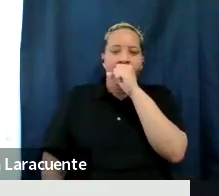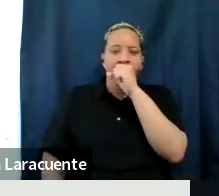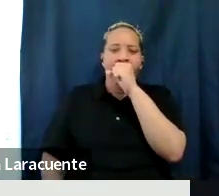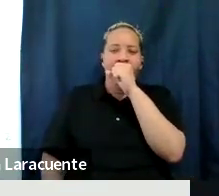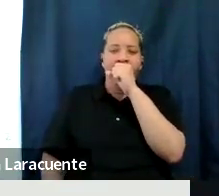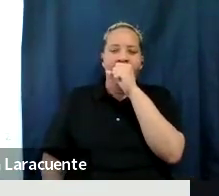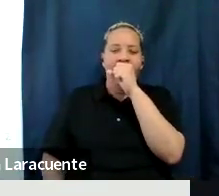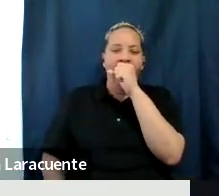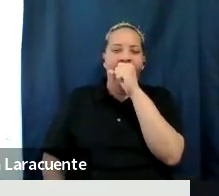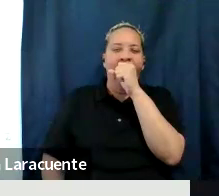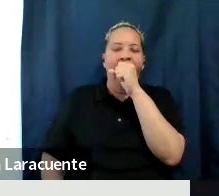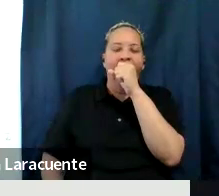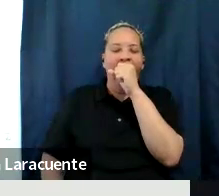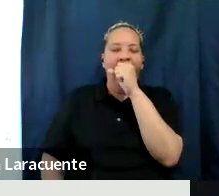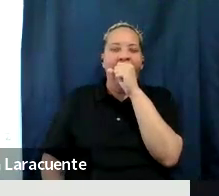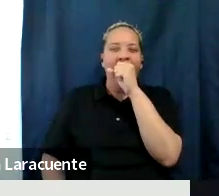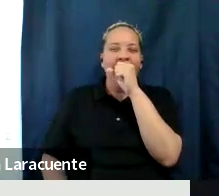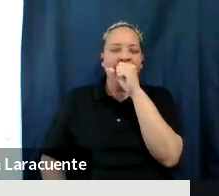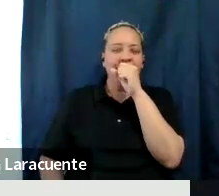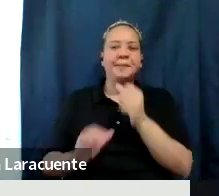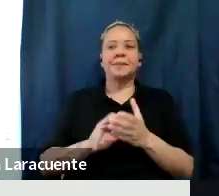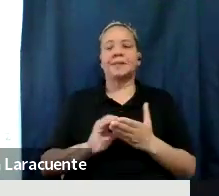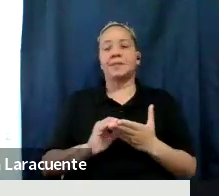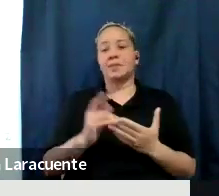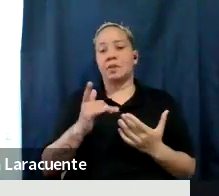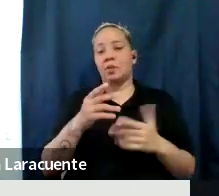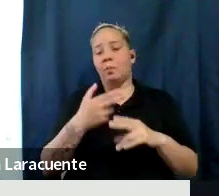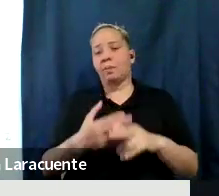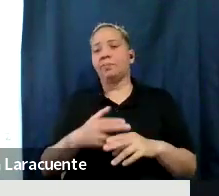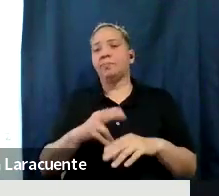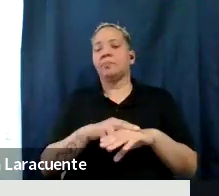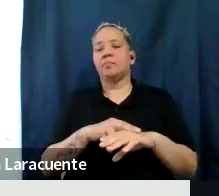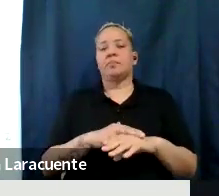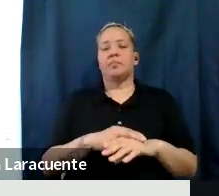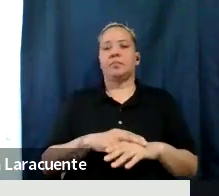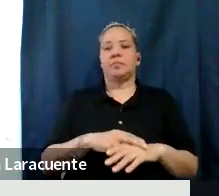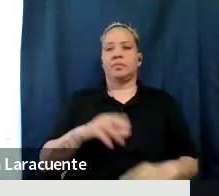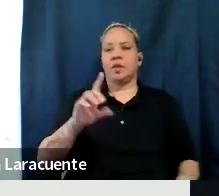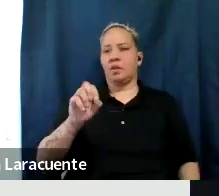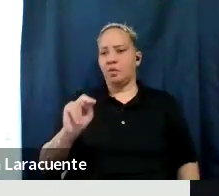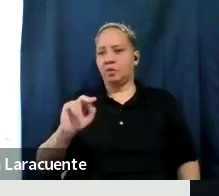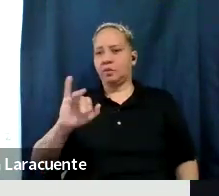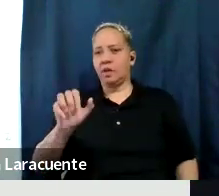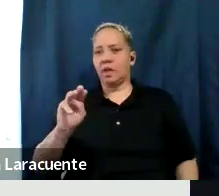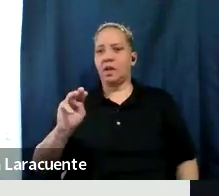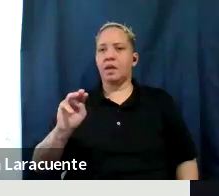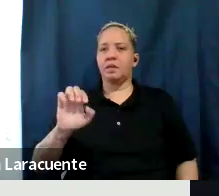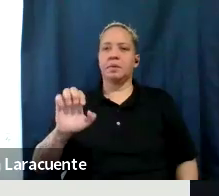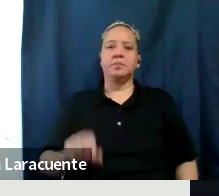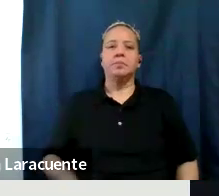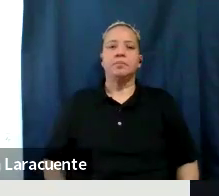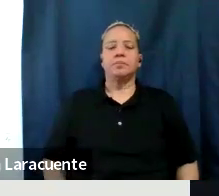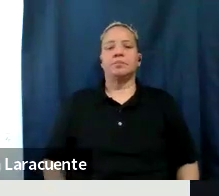como yo oía que lo llamaban en mi primer viaje a Puerto Rico, y yo me preguntaba, ¿pero quién será este don Jaime?